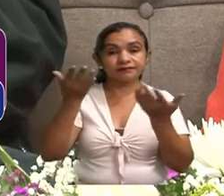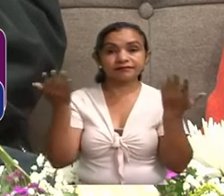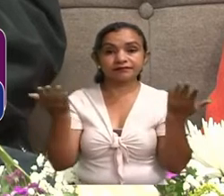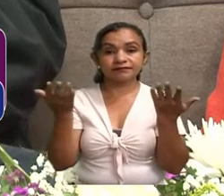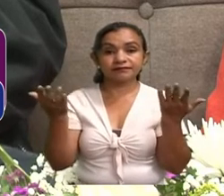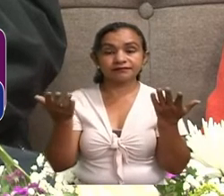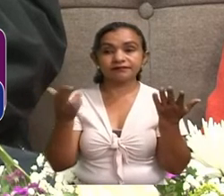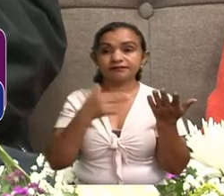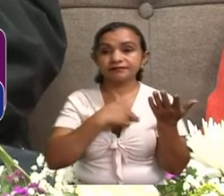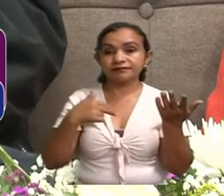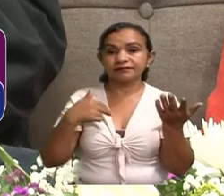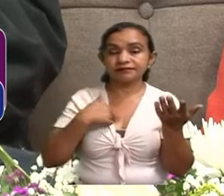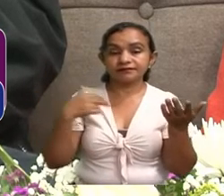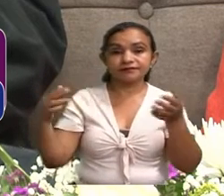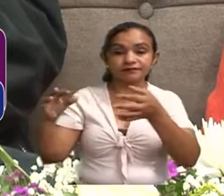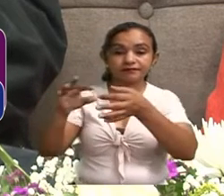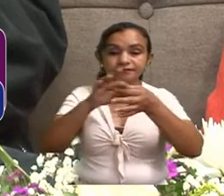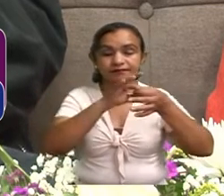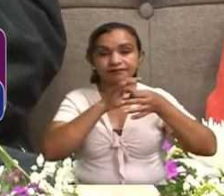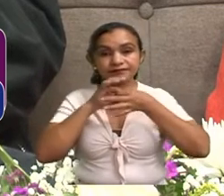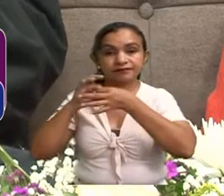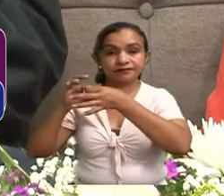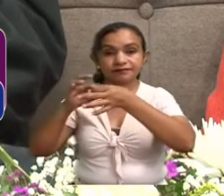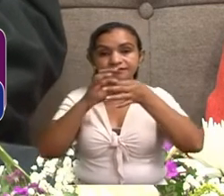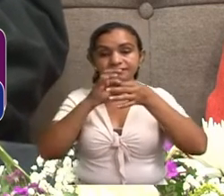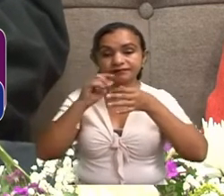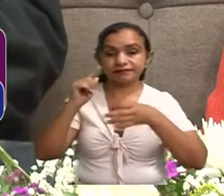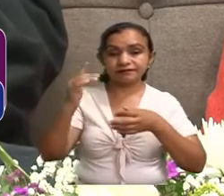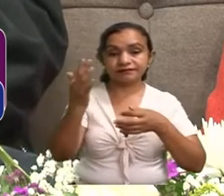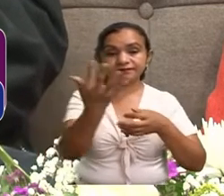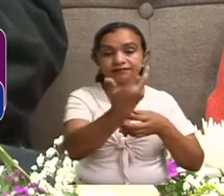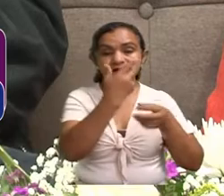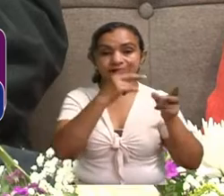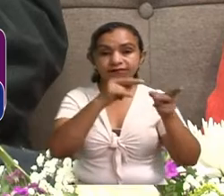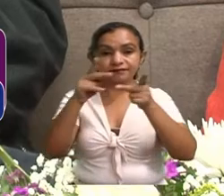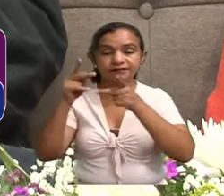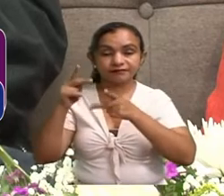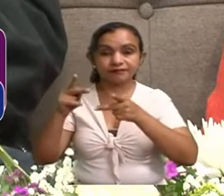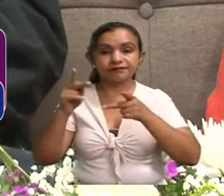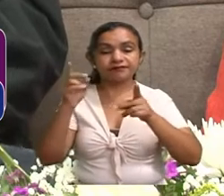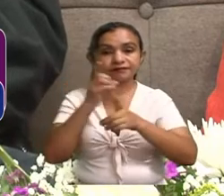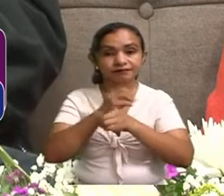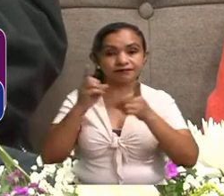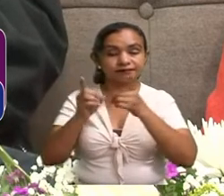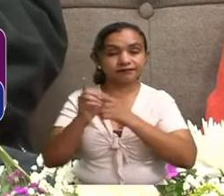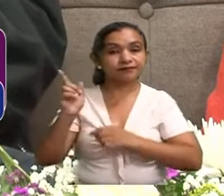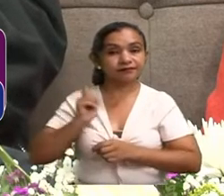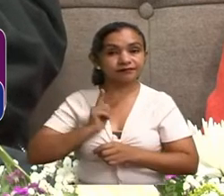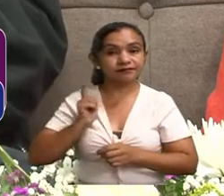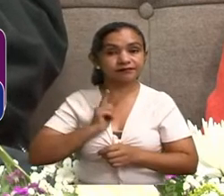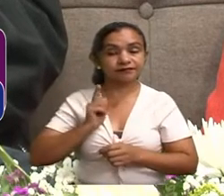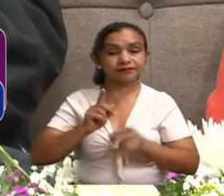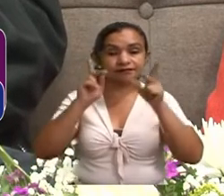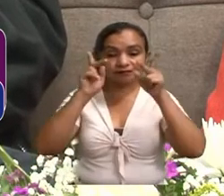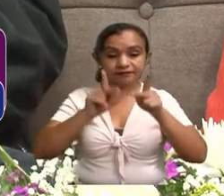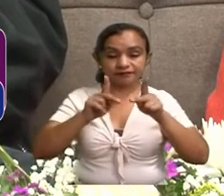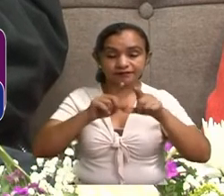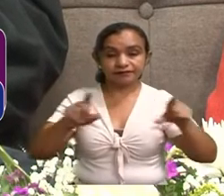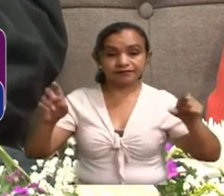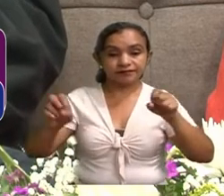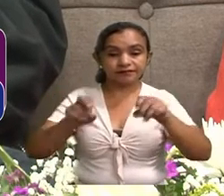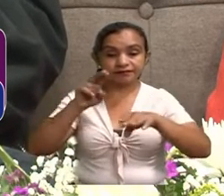se propicie una alianza estratégica entre todos estos actores para el cumplimiento, en primer lugar, del Plan Nacional de